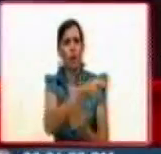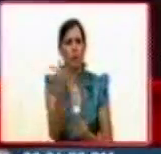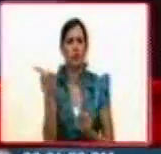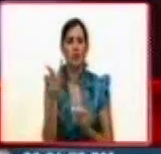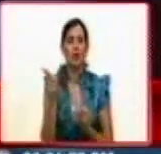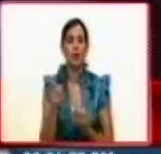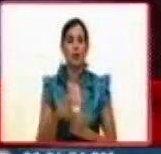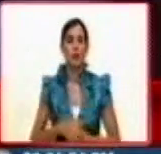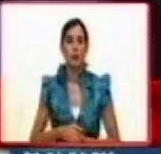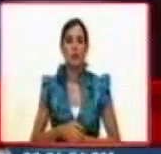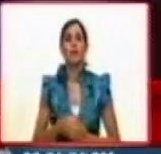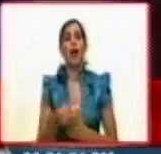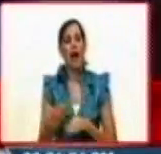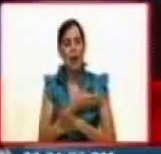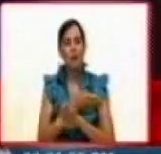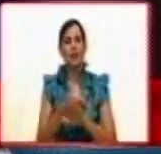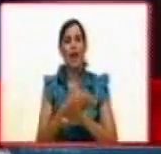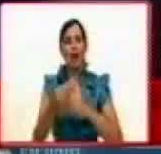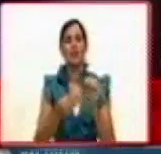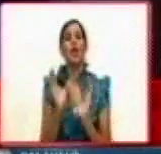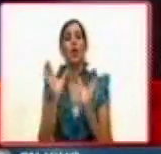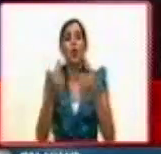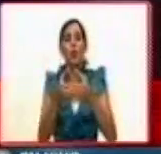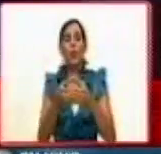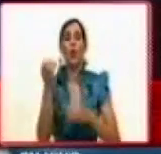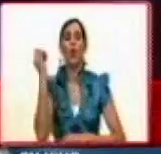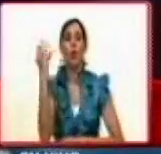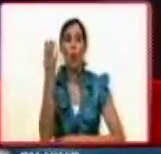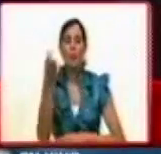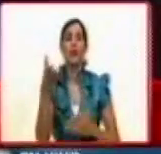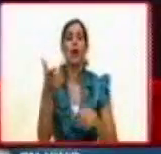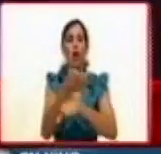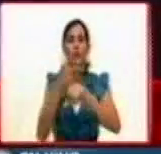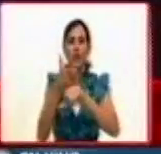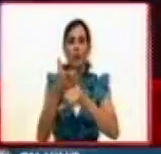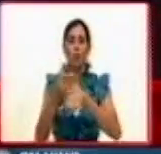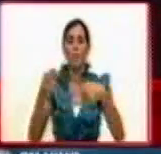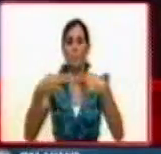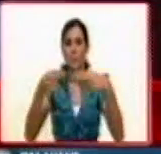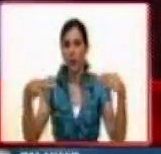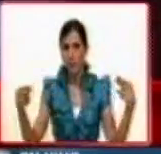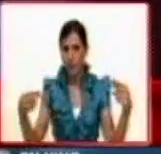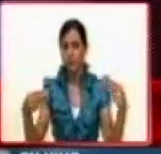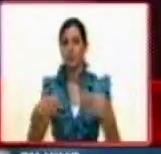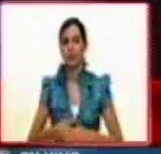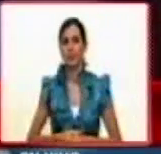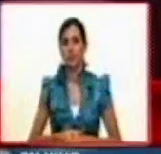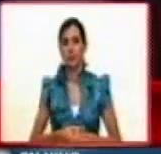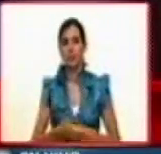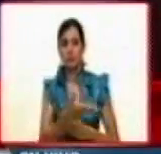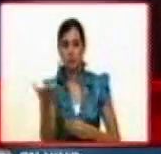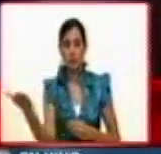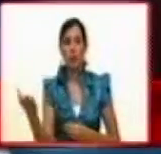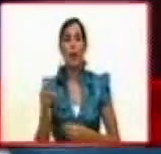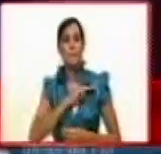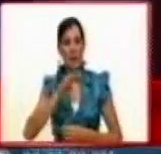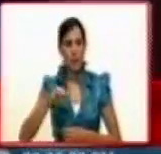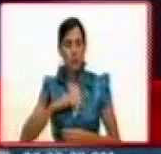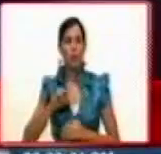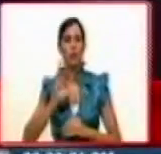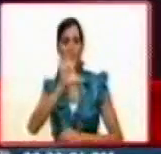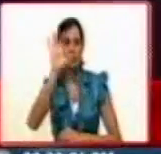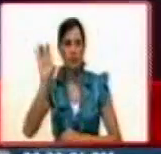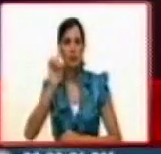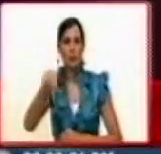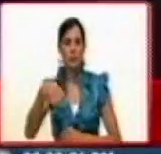acción elaborados por nuestro grupo de trabajo de cumbres, que el gobierno de Panamá está entregando a los países miembros y a los organismos del